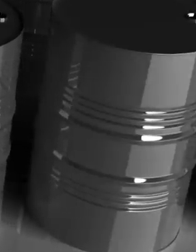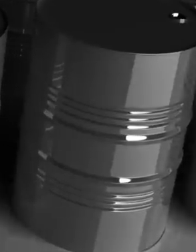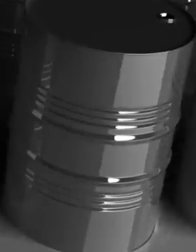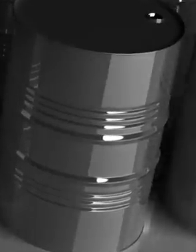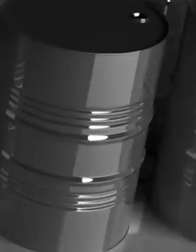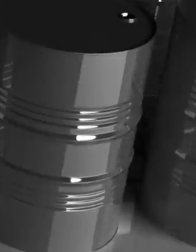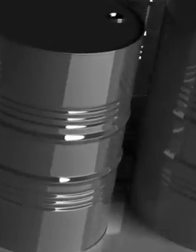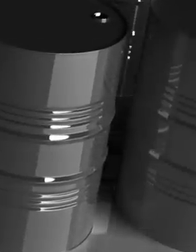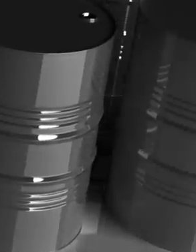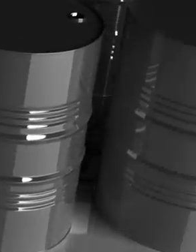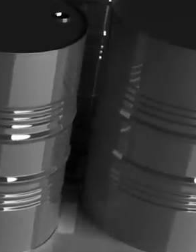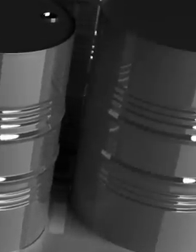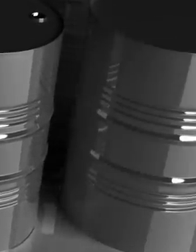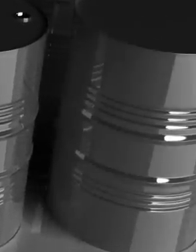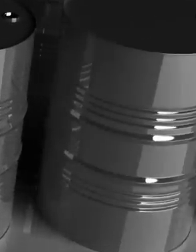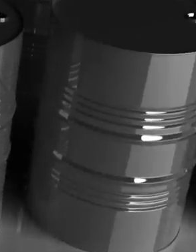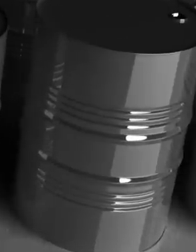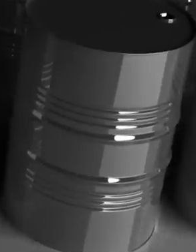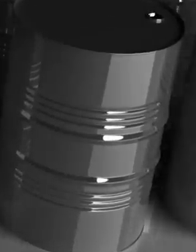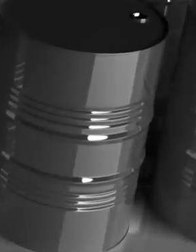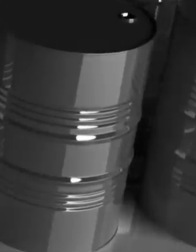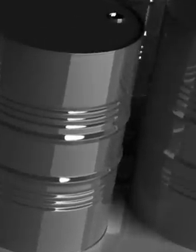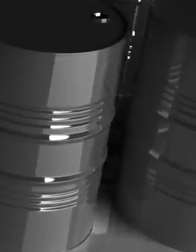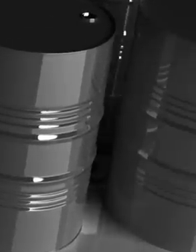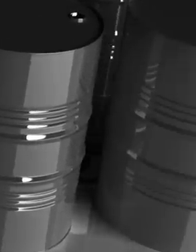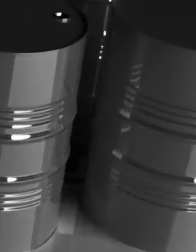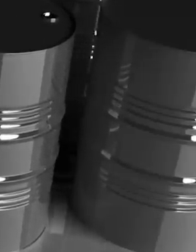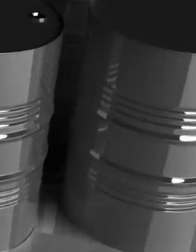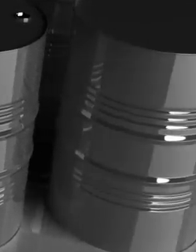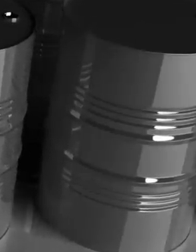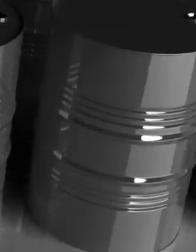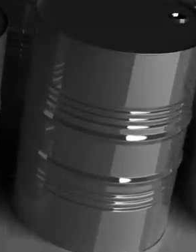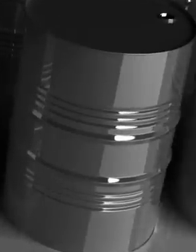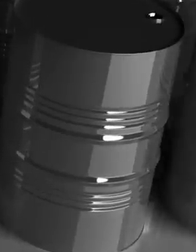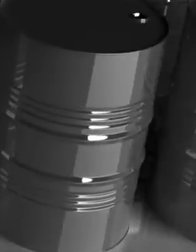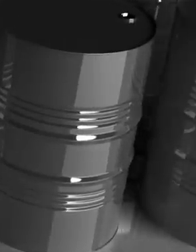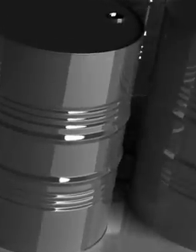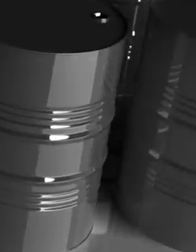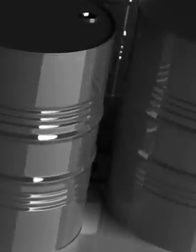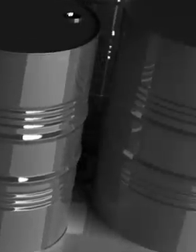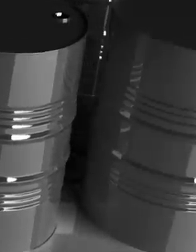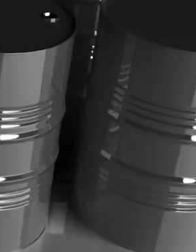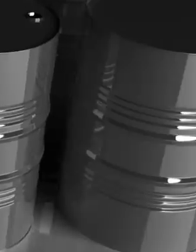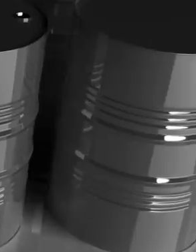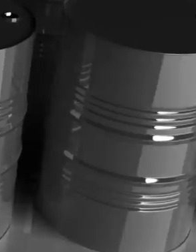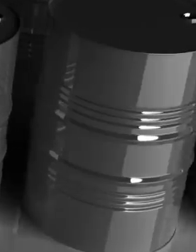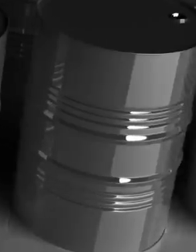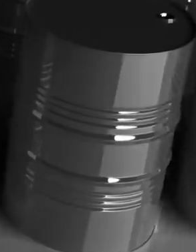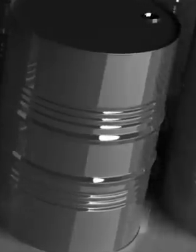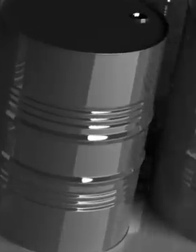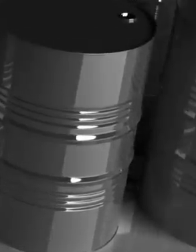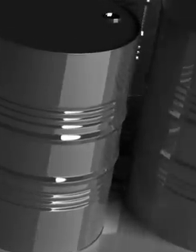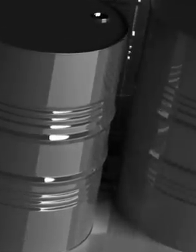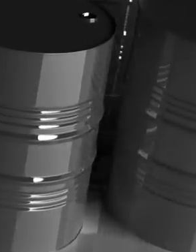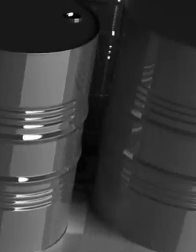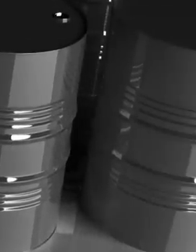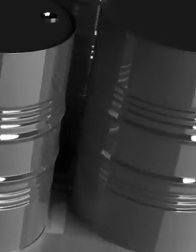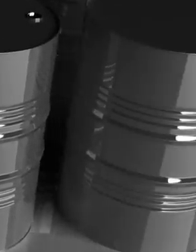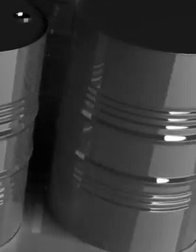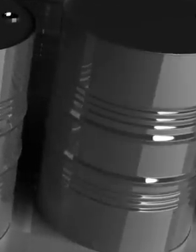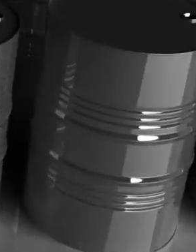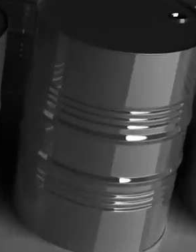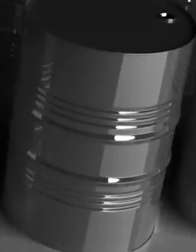como en julio la primera etapa y en noviembre, diciembre, todo, 340 mil barriles vamos a